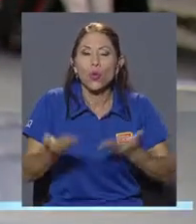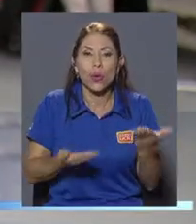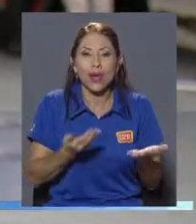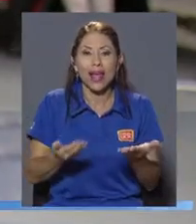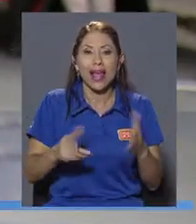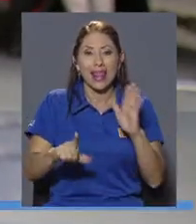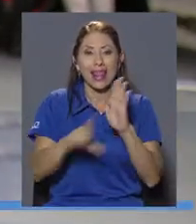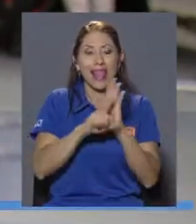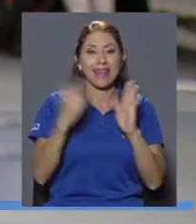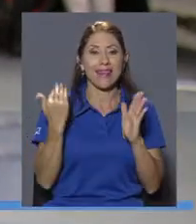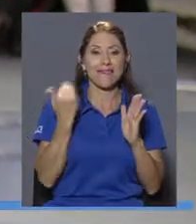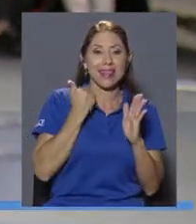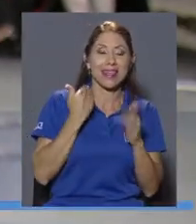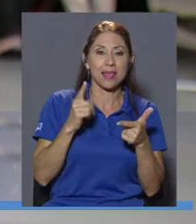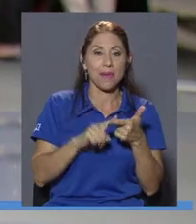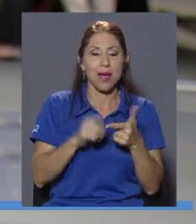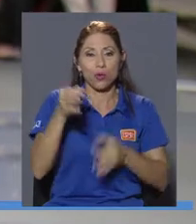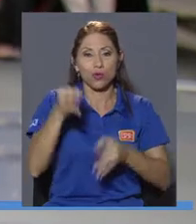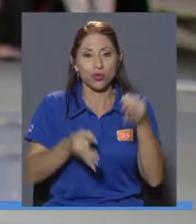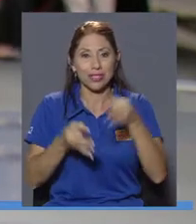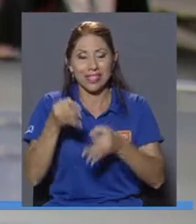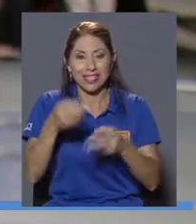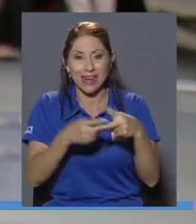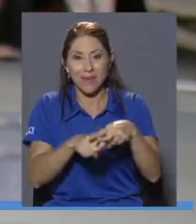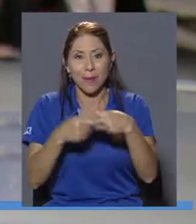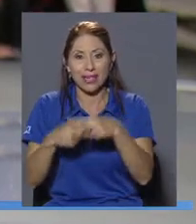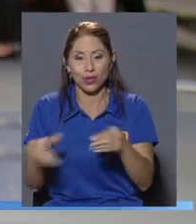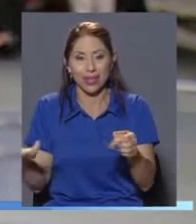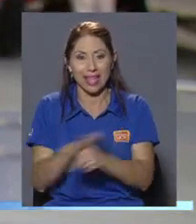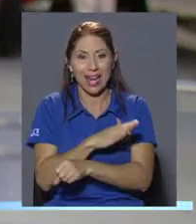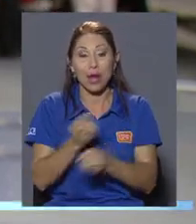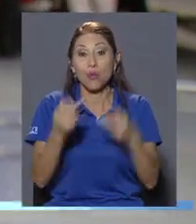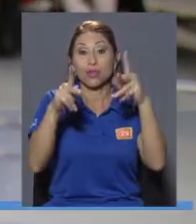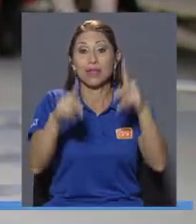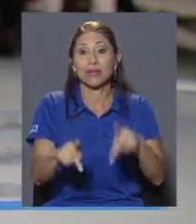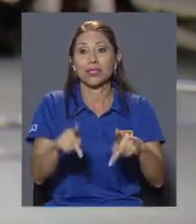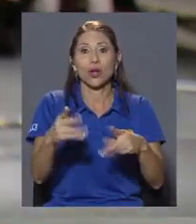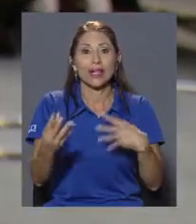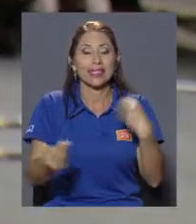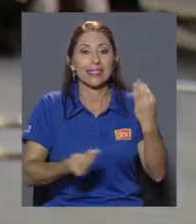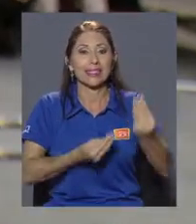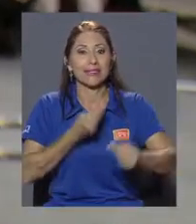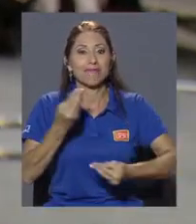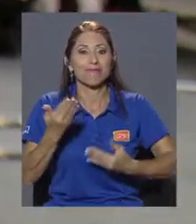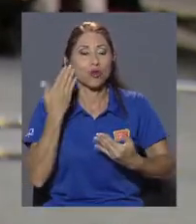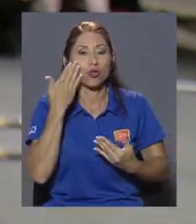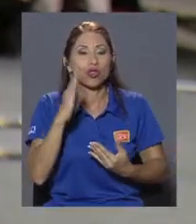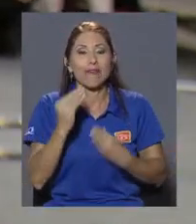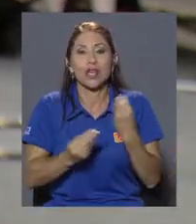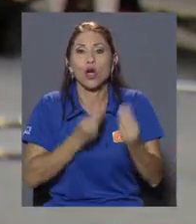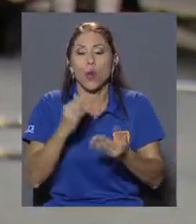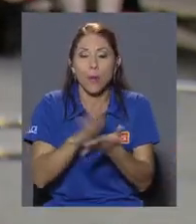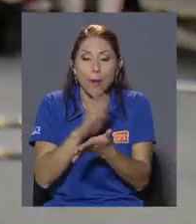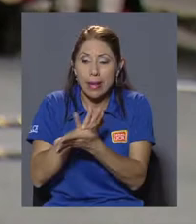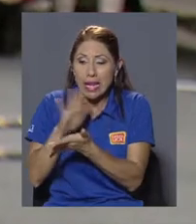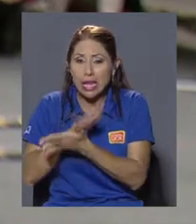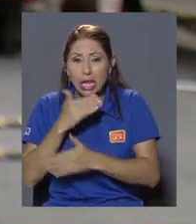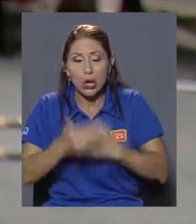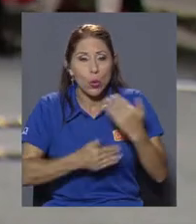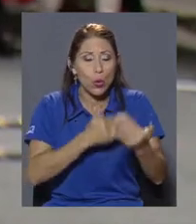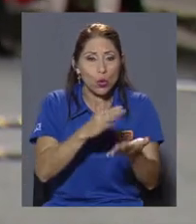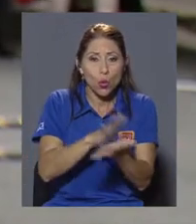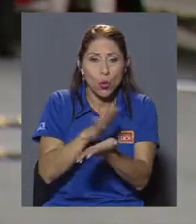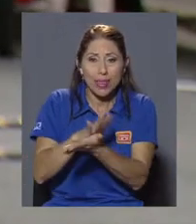ley de víctima, la ley de justicia y reparación integral. Muchas personas llegan y no saben cómo hacer todo el papeleo y